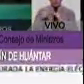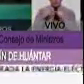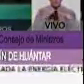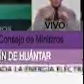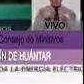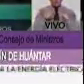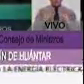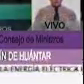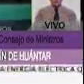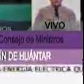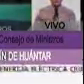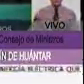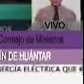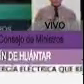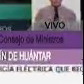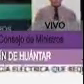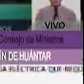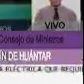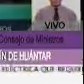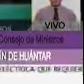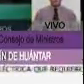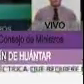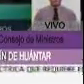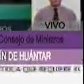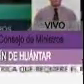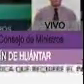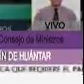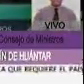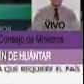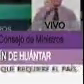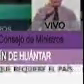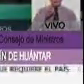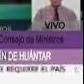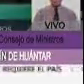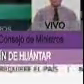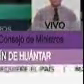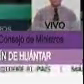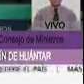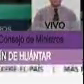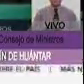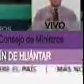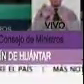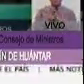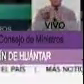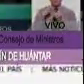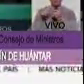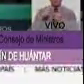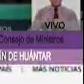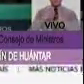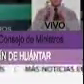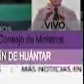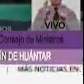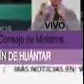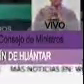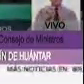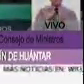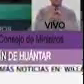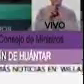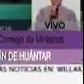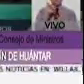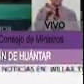coordinación entre las entidades del Estado. Más aún, un caso como el caso Chavín de